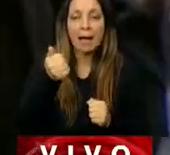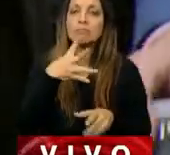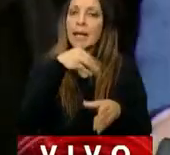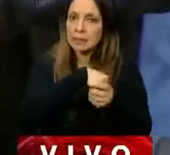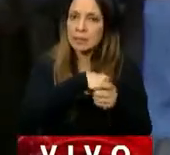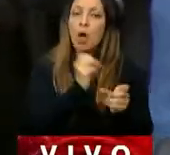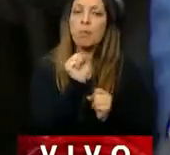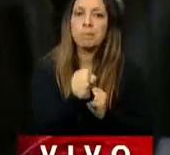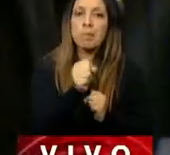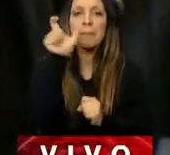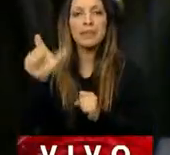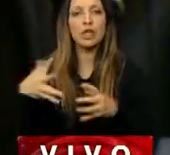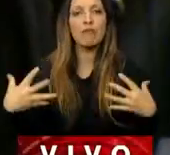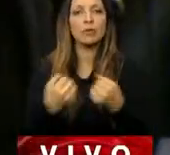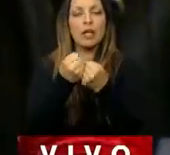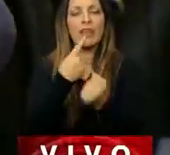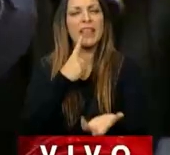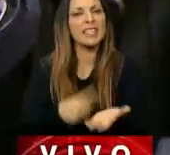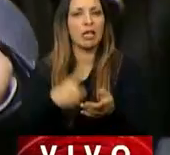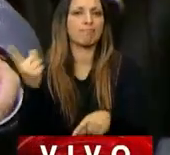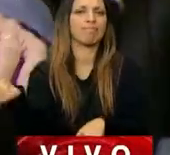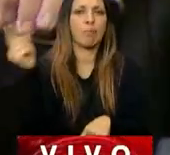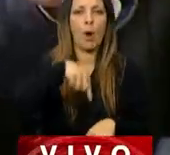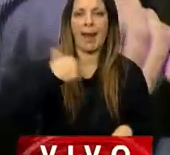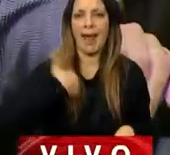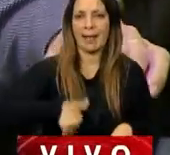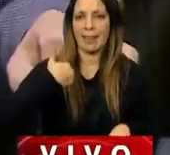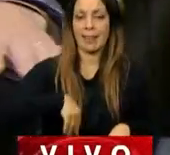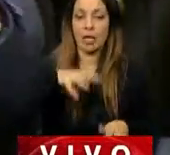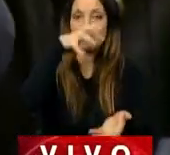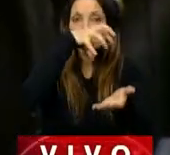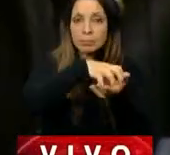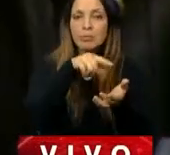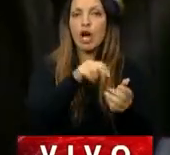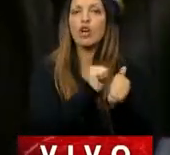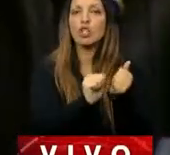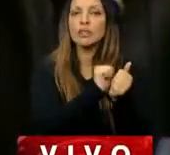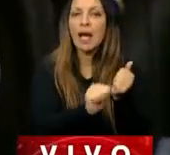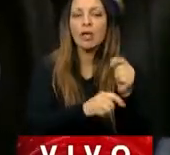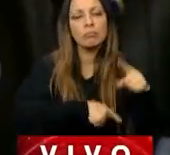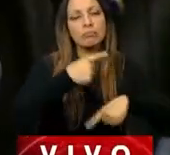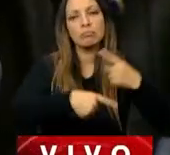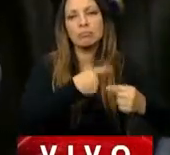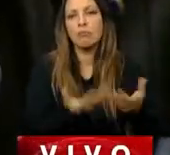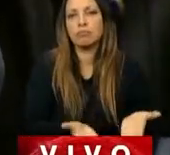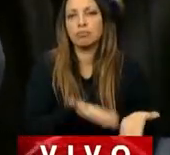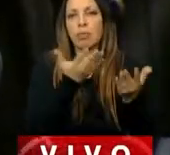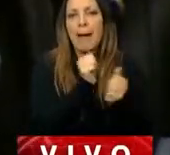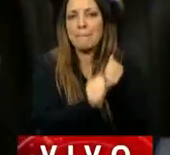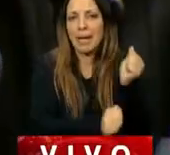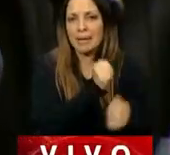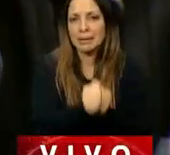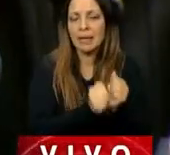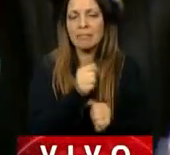los fundadores de la empresa decidieron volverse a Argentina, a Rosario, a terminar de consolidar su empresa.